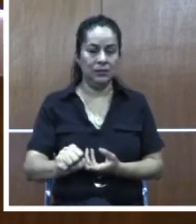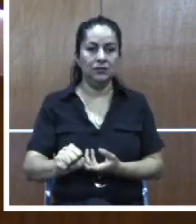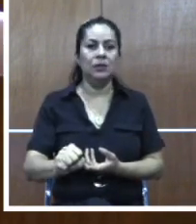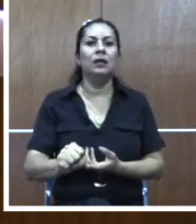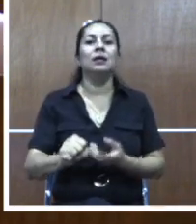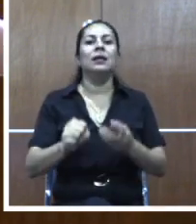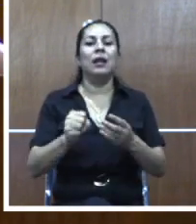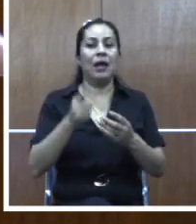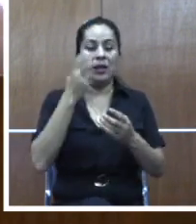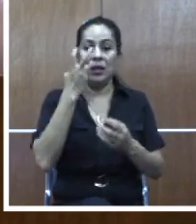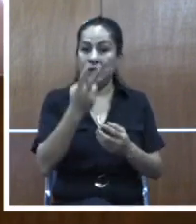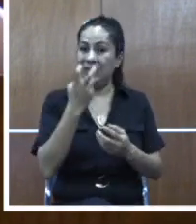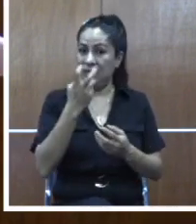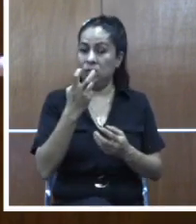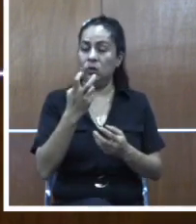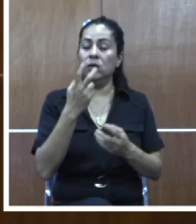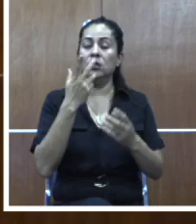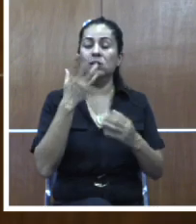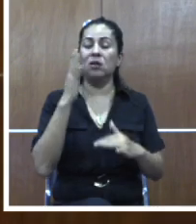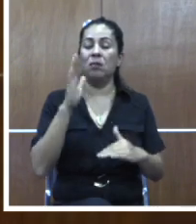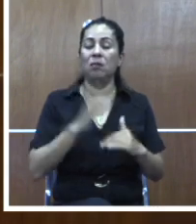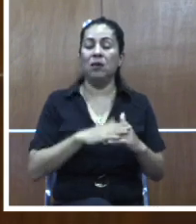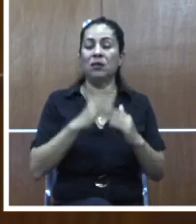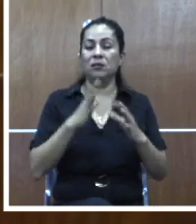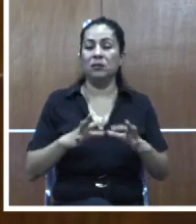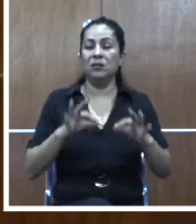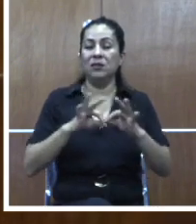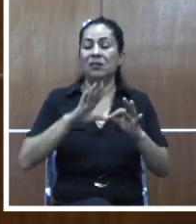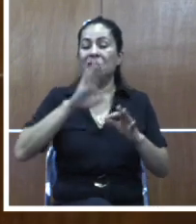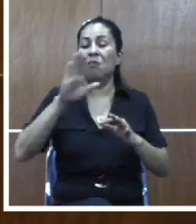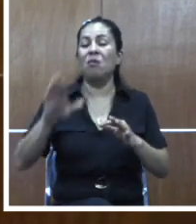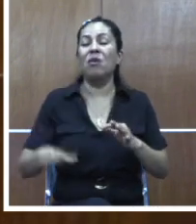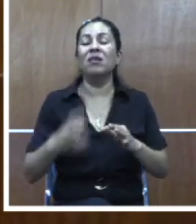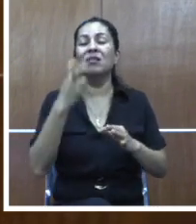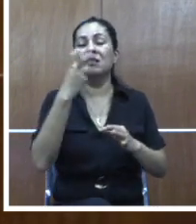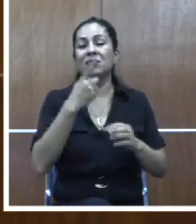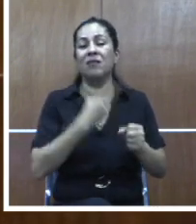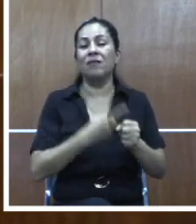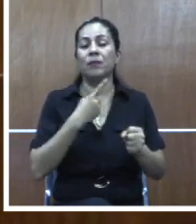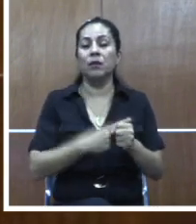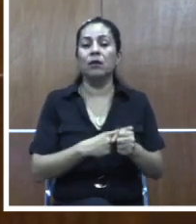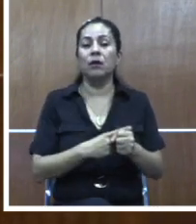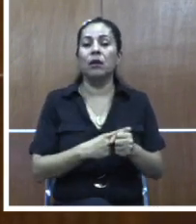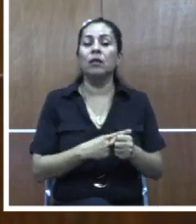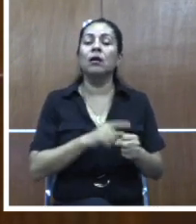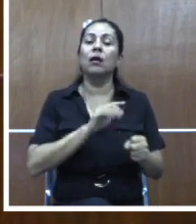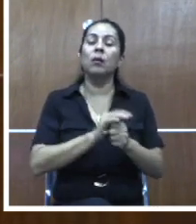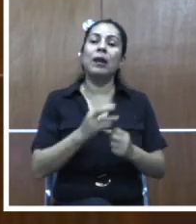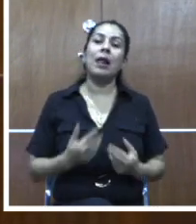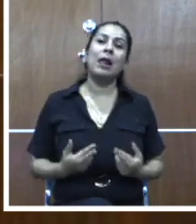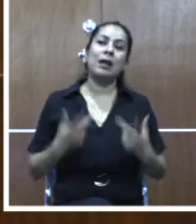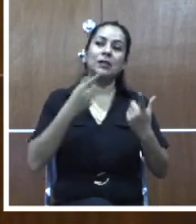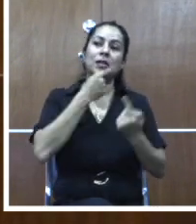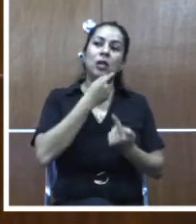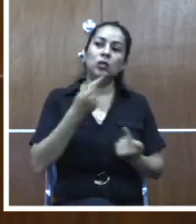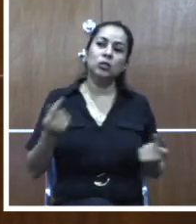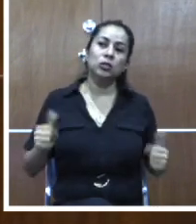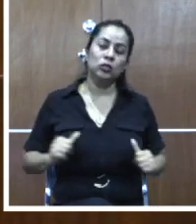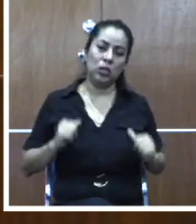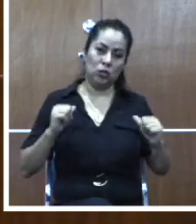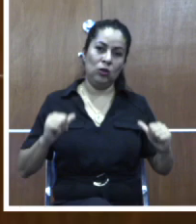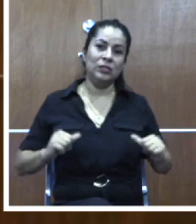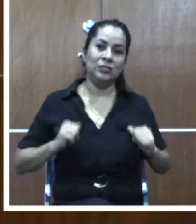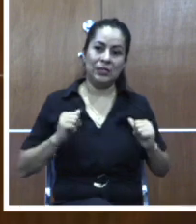la metástasis es la principal causa de muerte por esta enfermedad. Respecto al cáncer en la niñez y en la